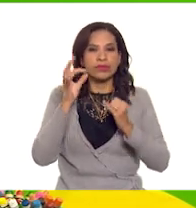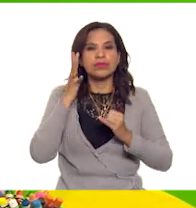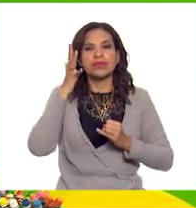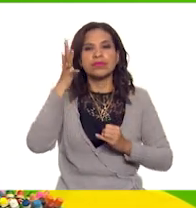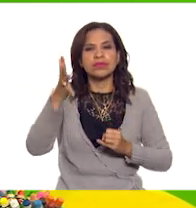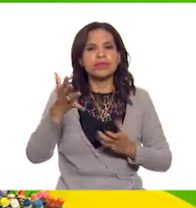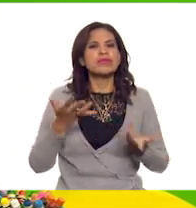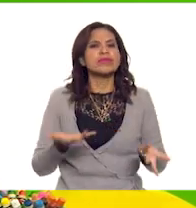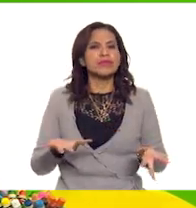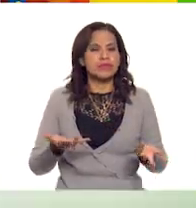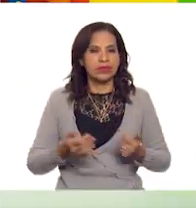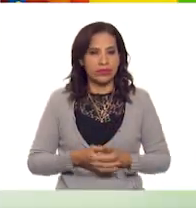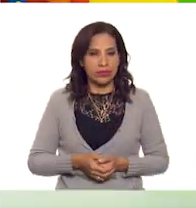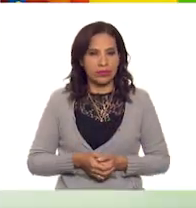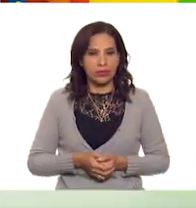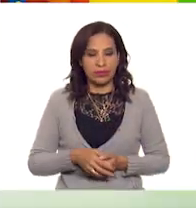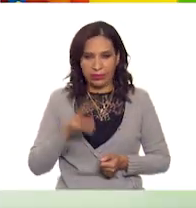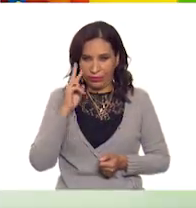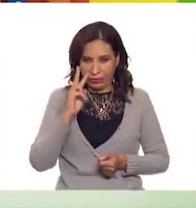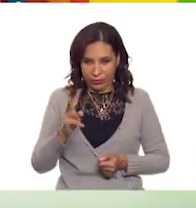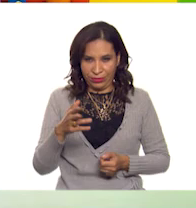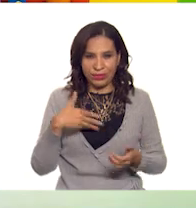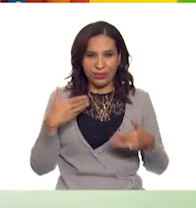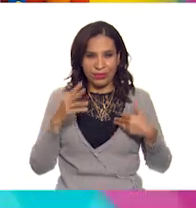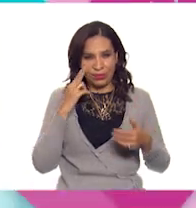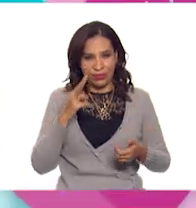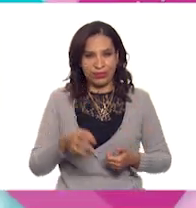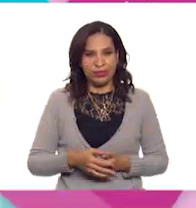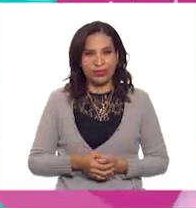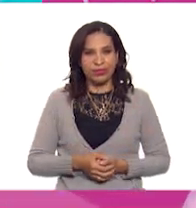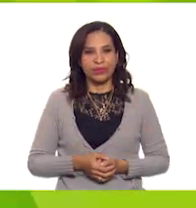serán de grandes. Vamos a verlo, disfrútenlo.